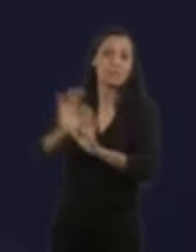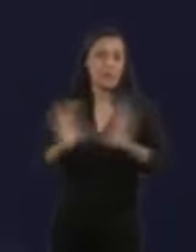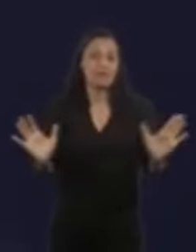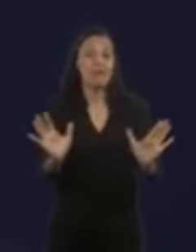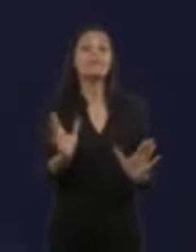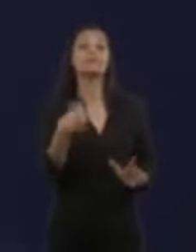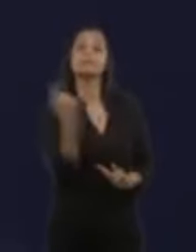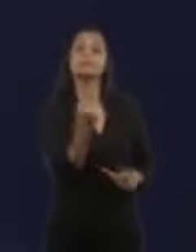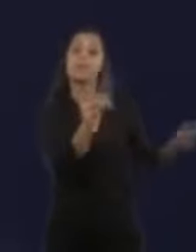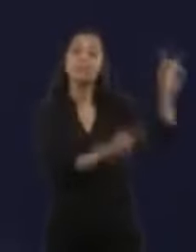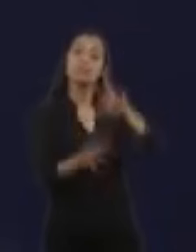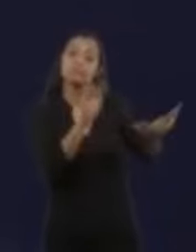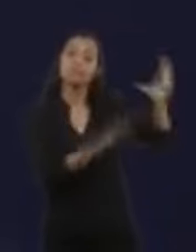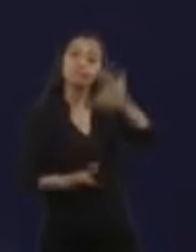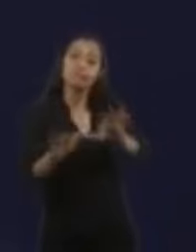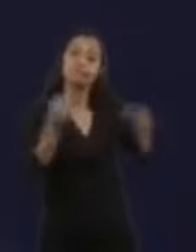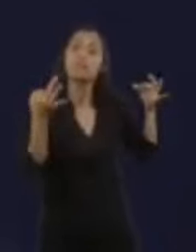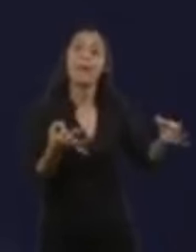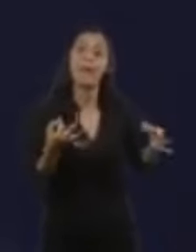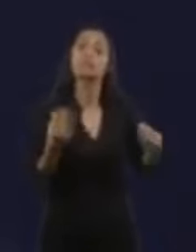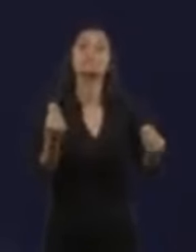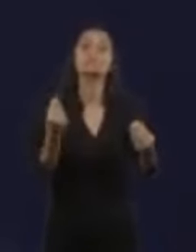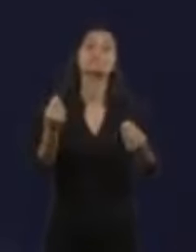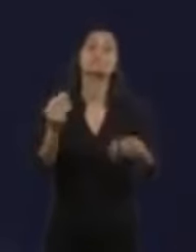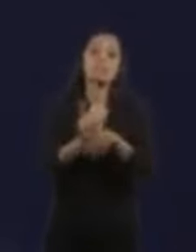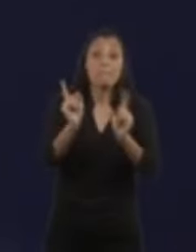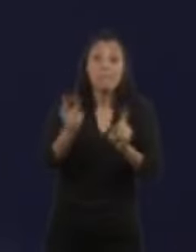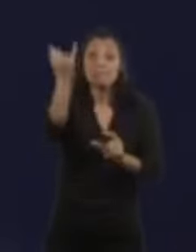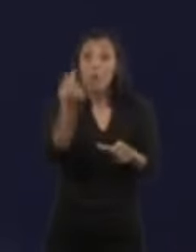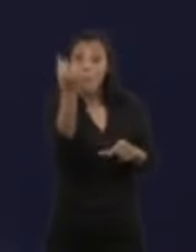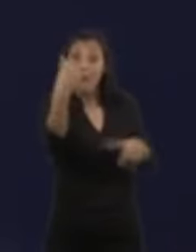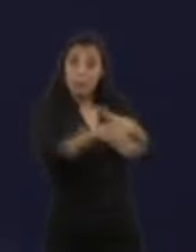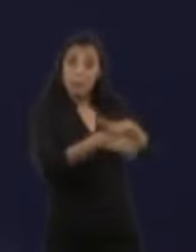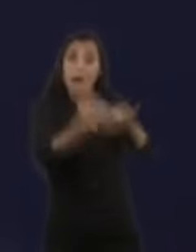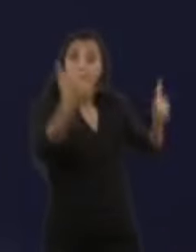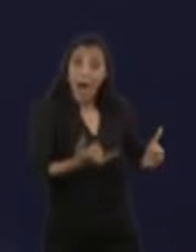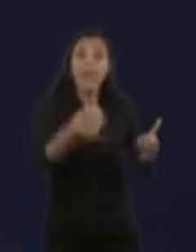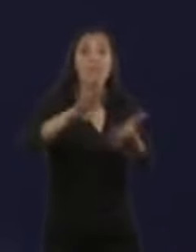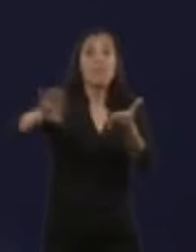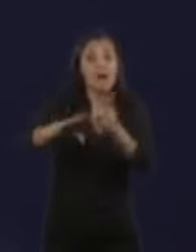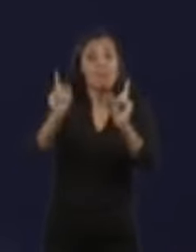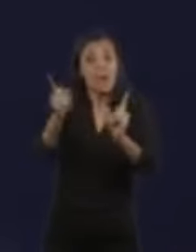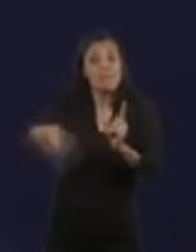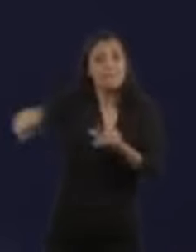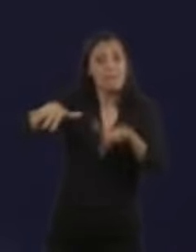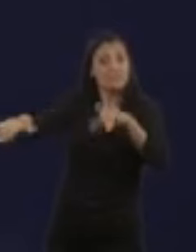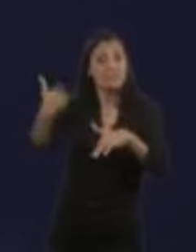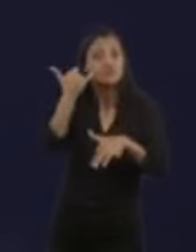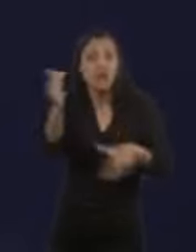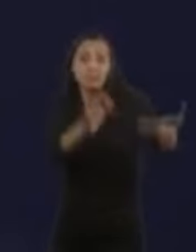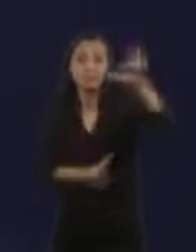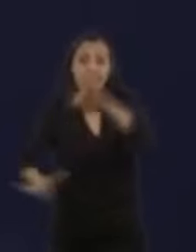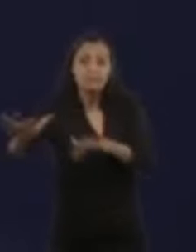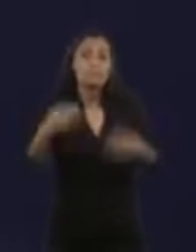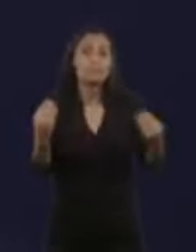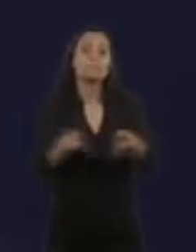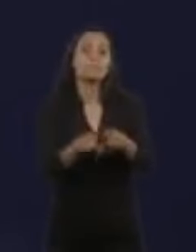tal caso rolear la deuda que el stock que ya tenés O sea que incluso en nuestro